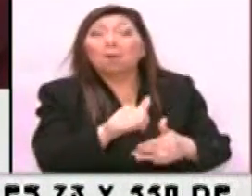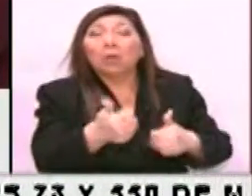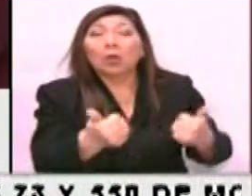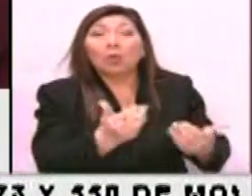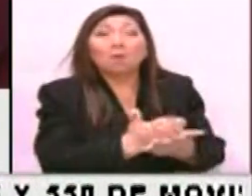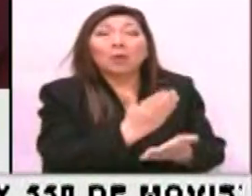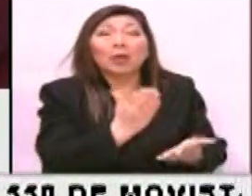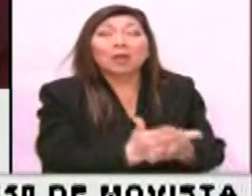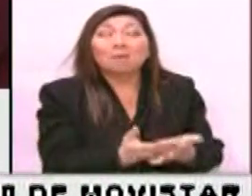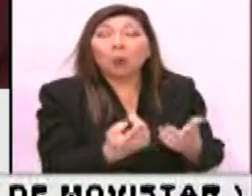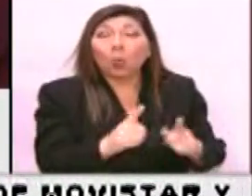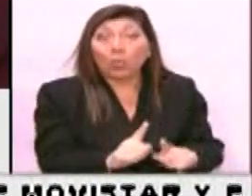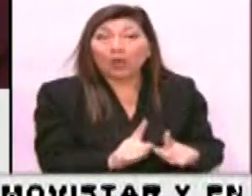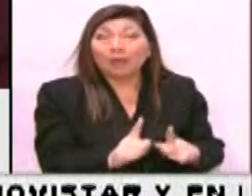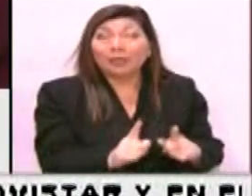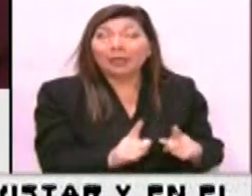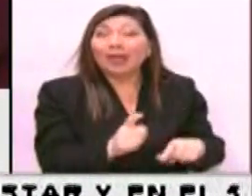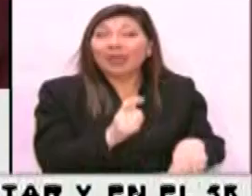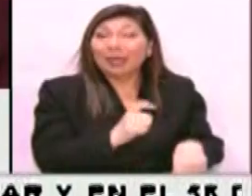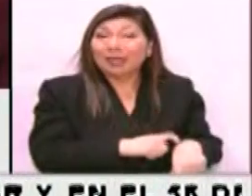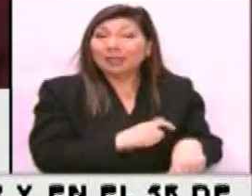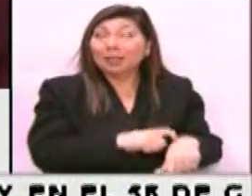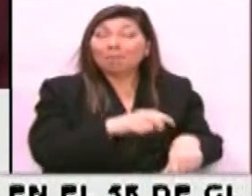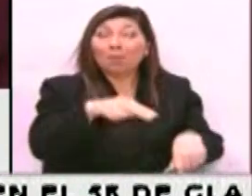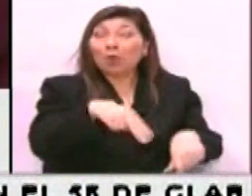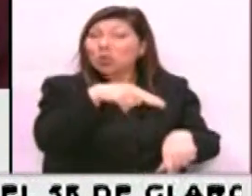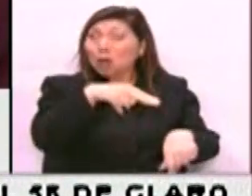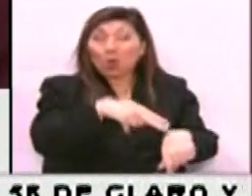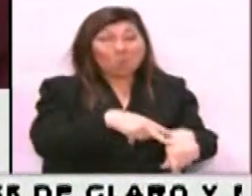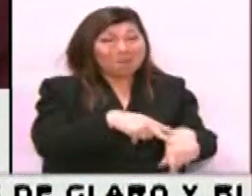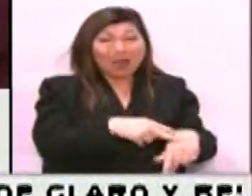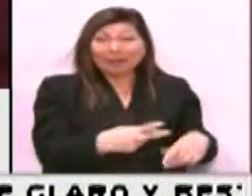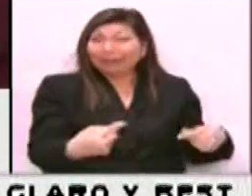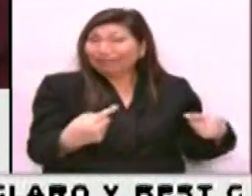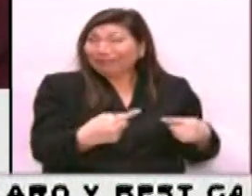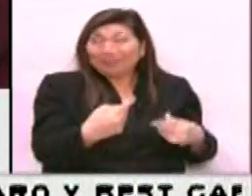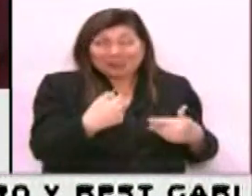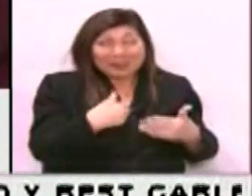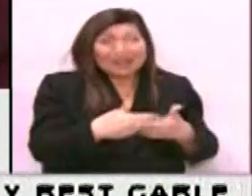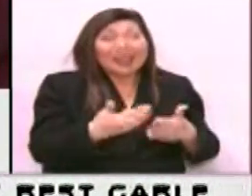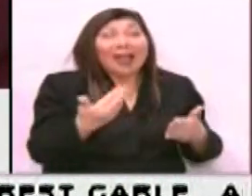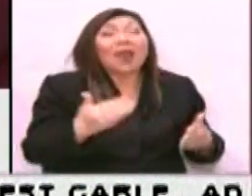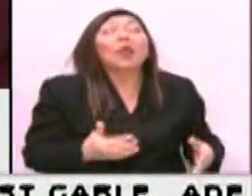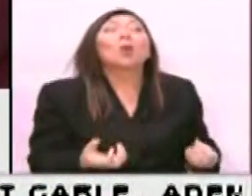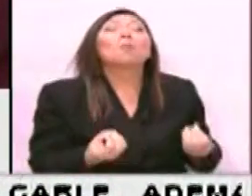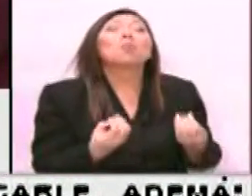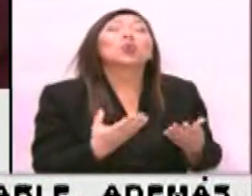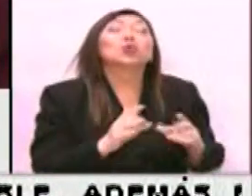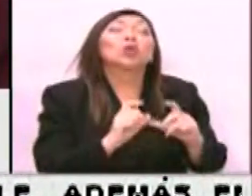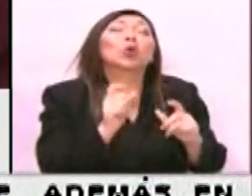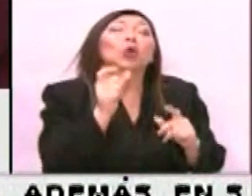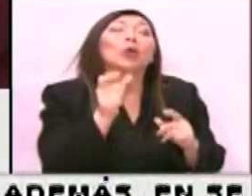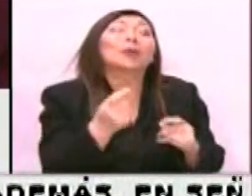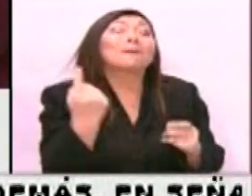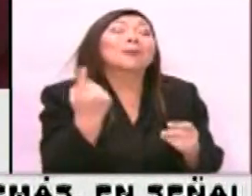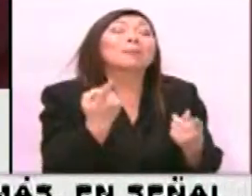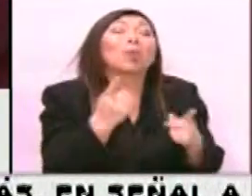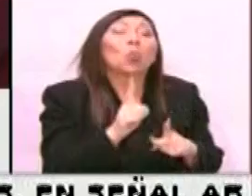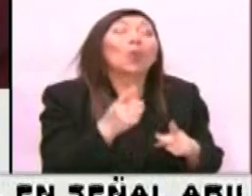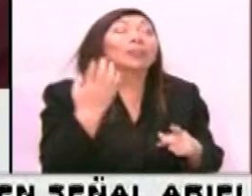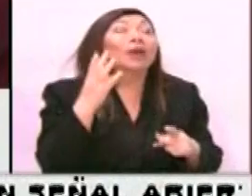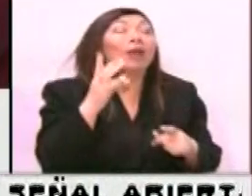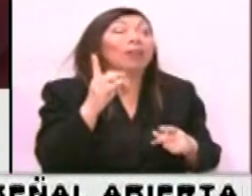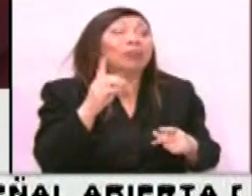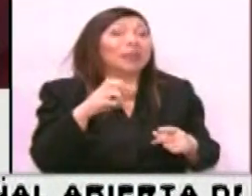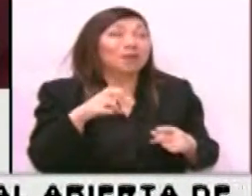caso. Cuando estamos en época normal, al contrario, y eso me ha pasado a mí con muchos parlamentarios, primero cuando fui diputado